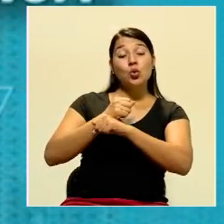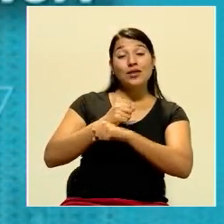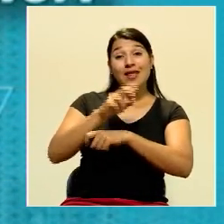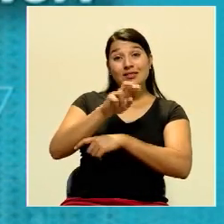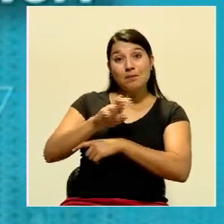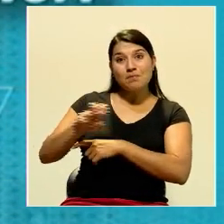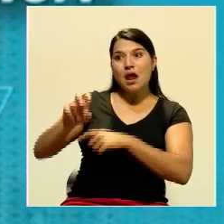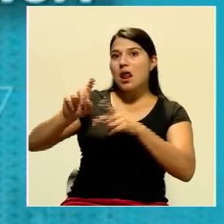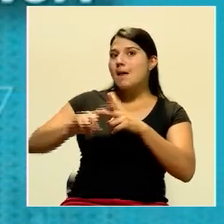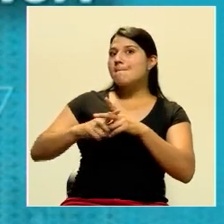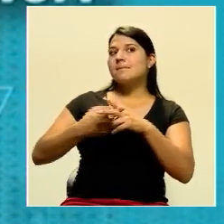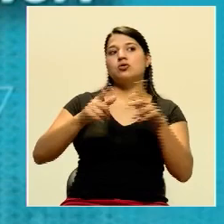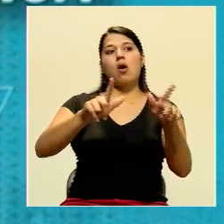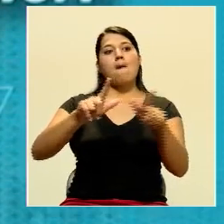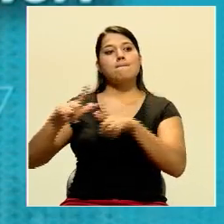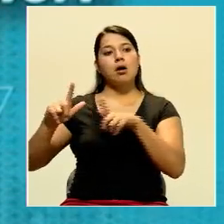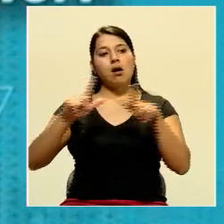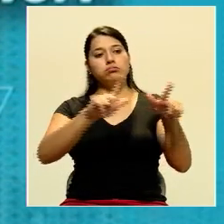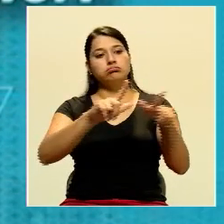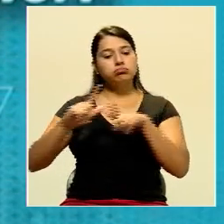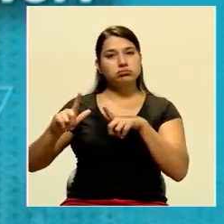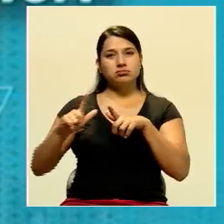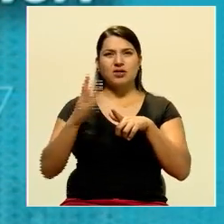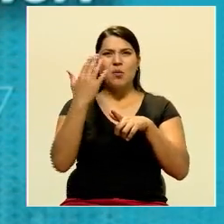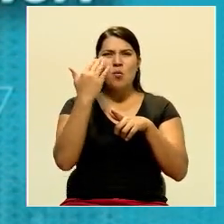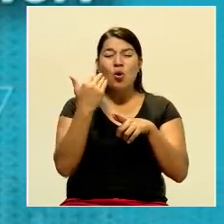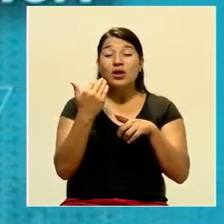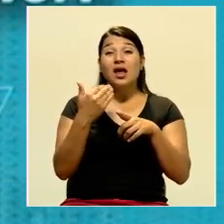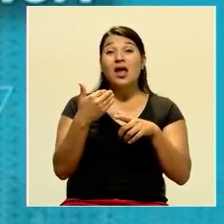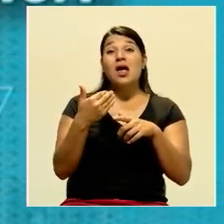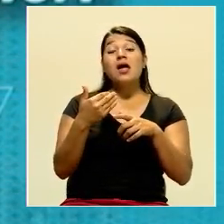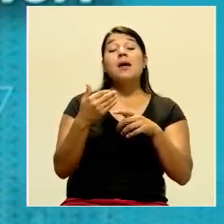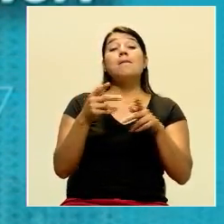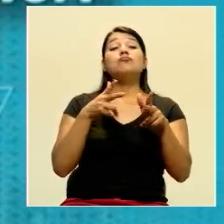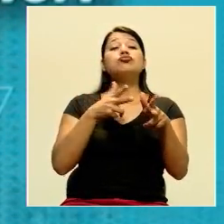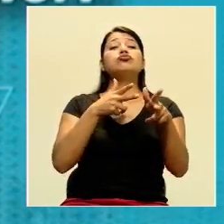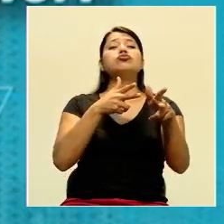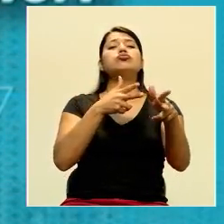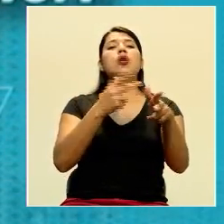¿verdad? Porque en los operativos que hacía la Policía de Tránsito, o que hace,